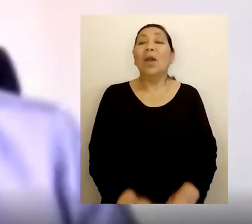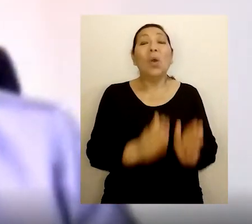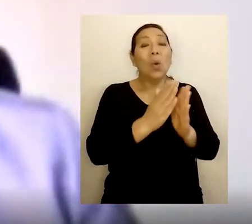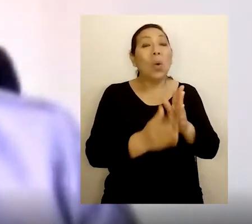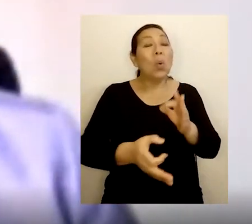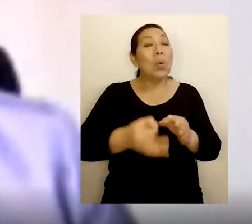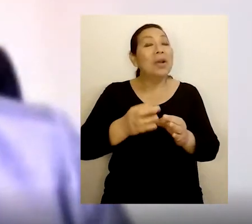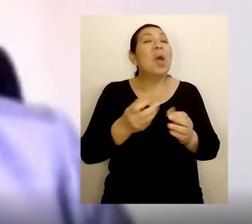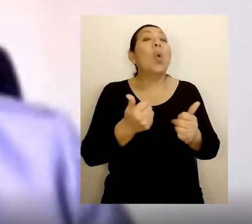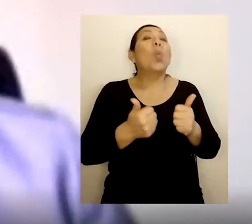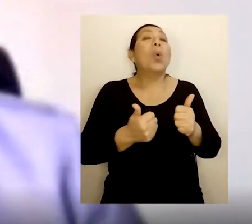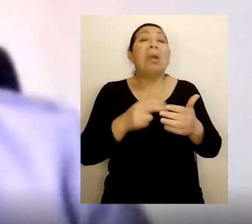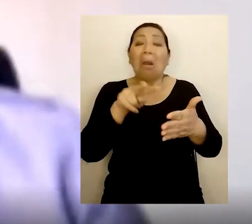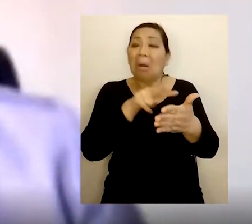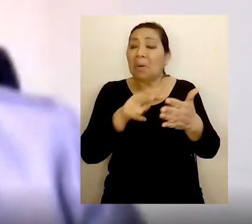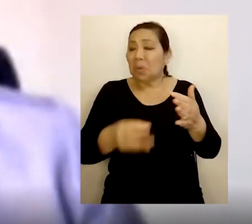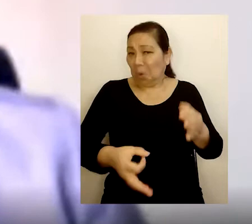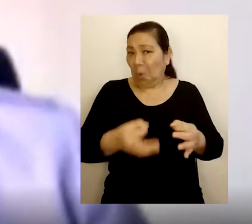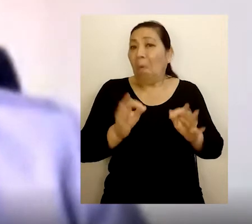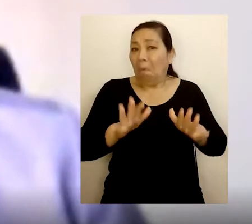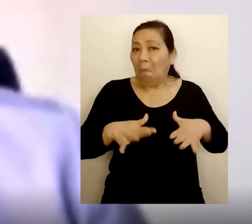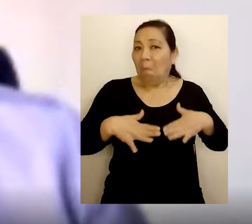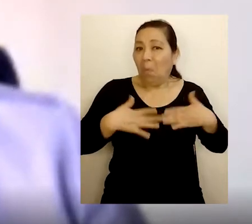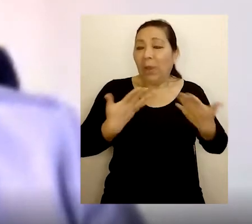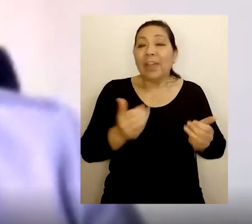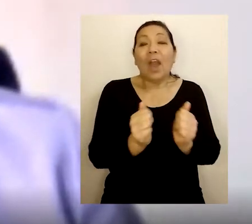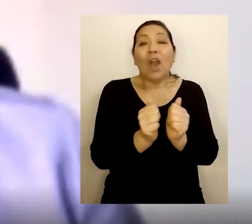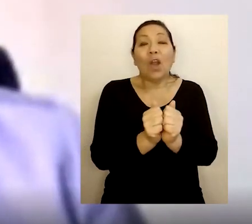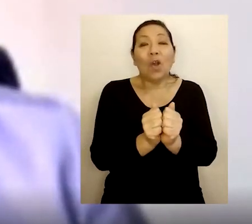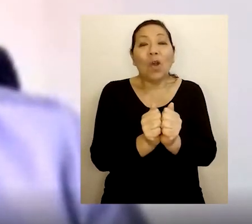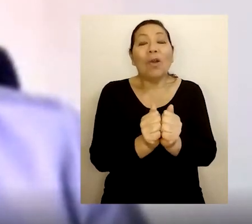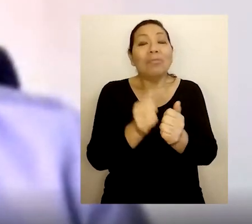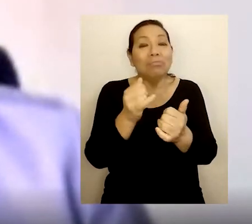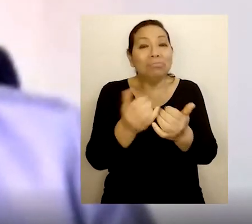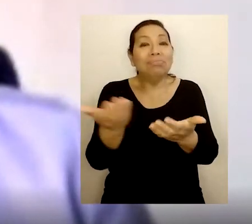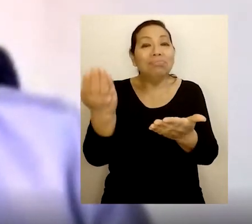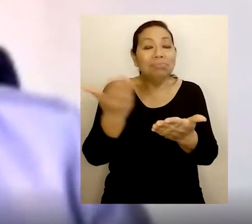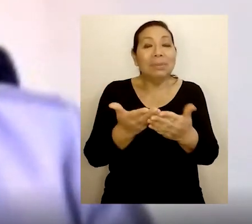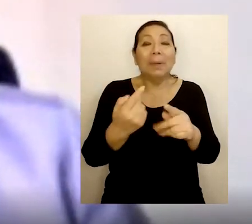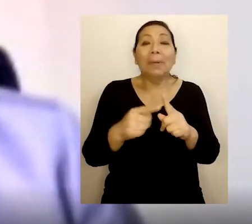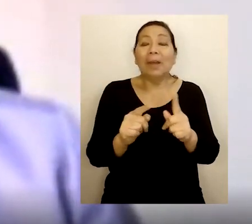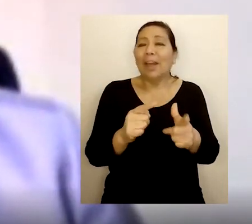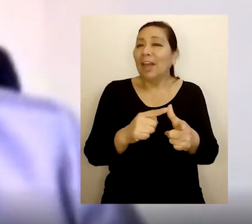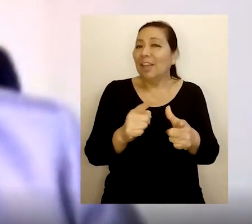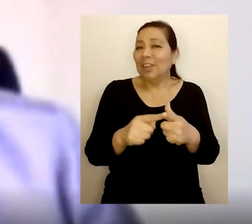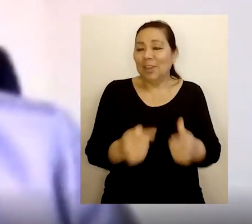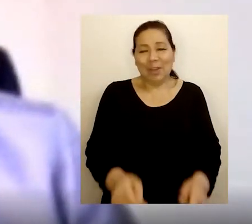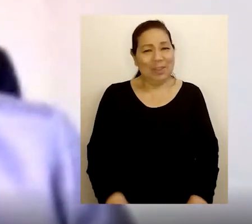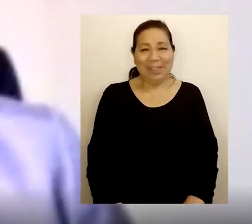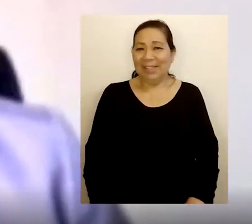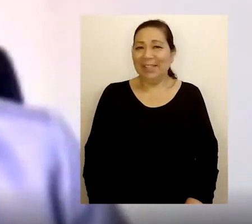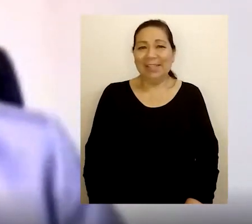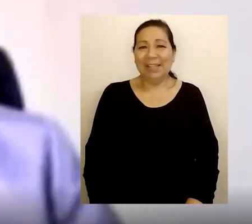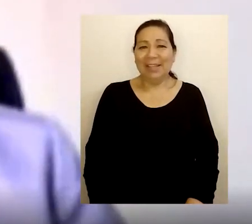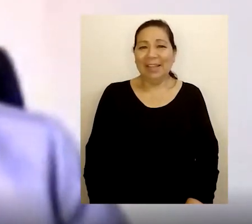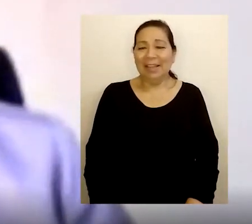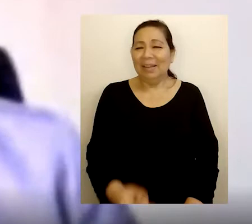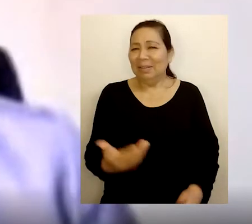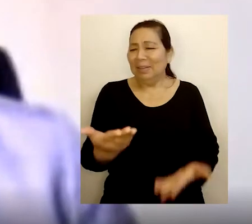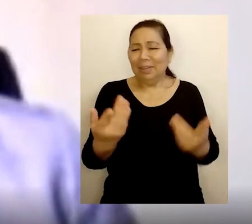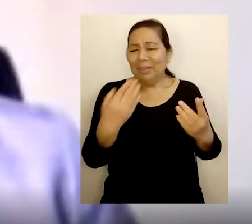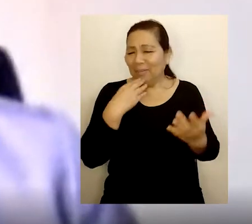órgano jurisdiccional puede hacer la lectura de sentencia con las partes concurrentes. Entonces, señores magistrados, en este